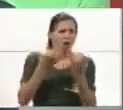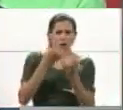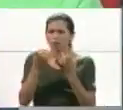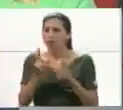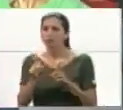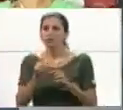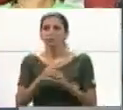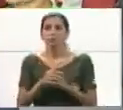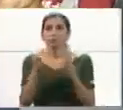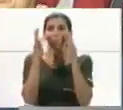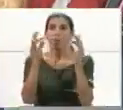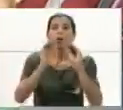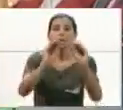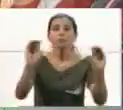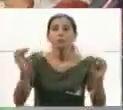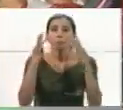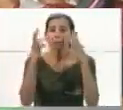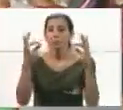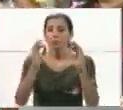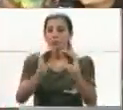Detrás, yo alerto.